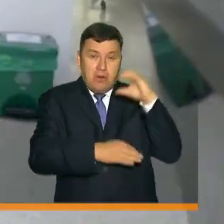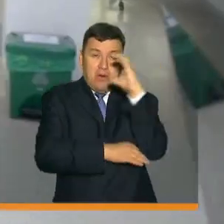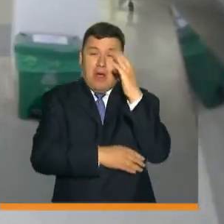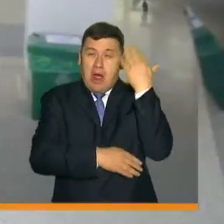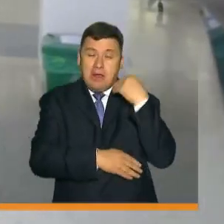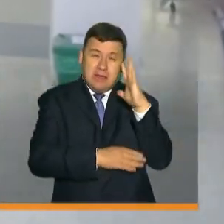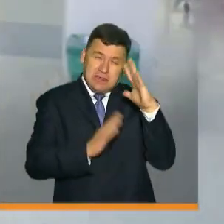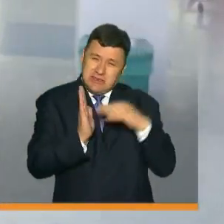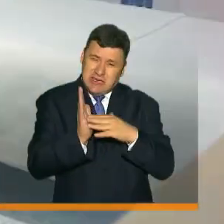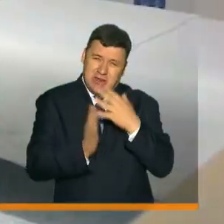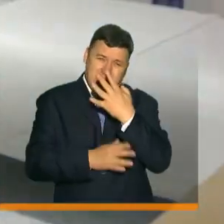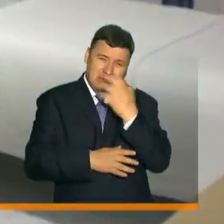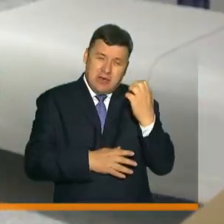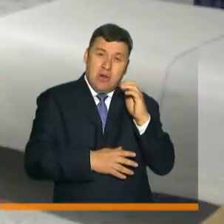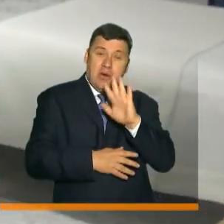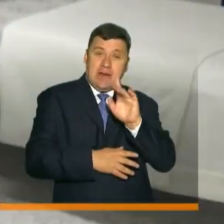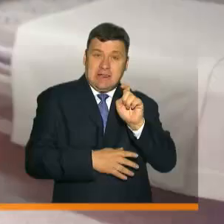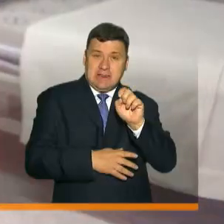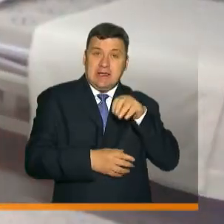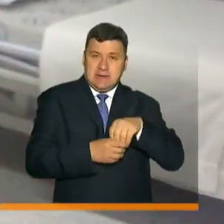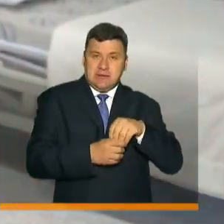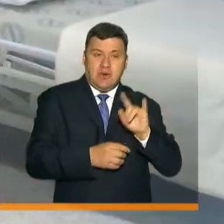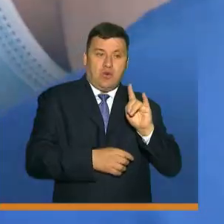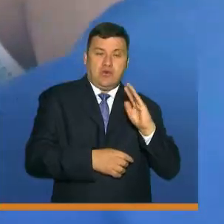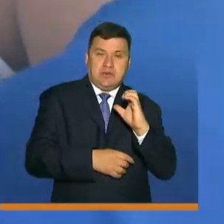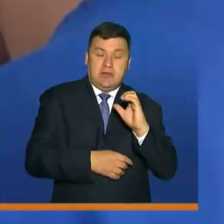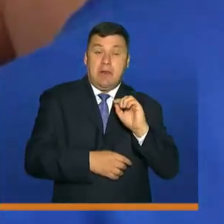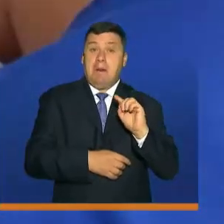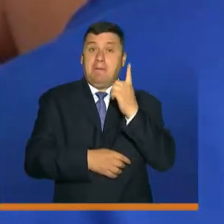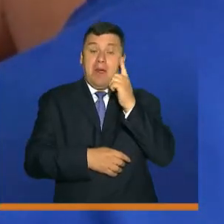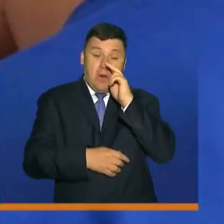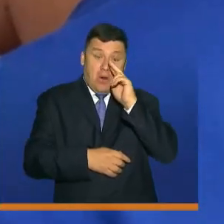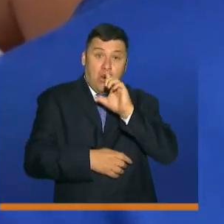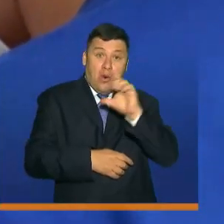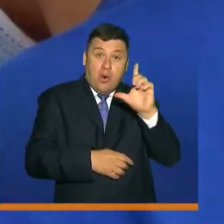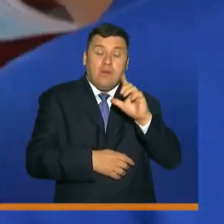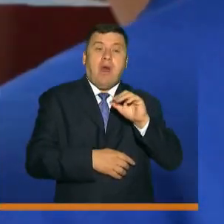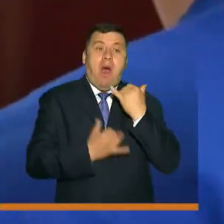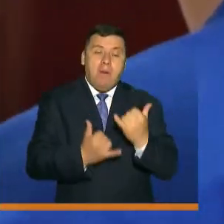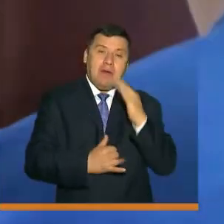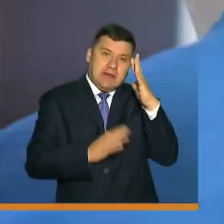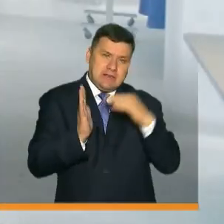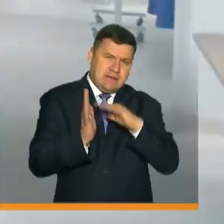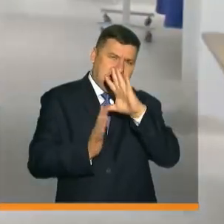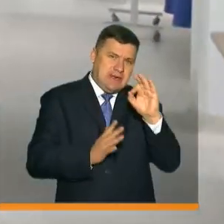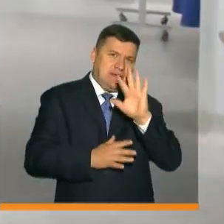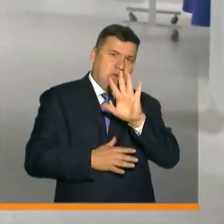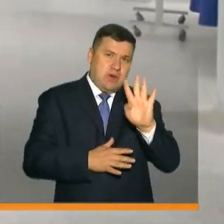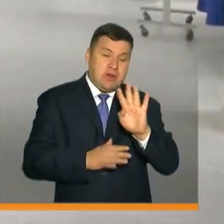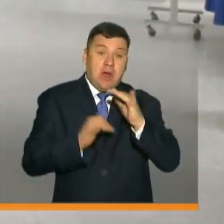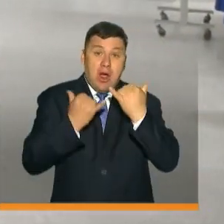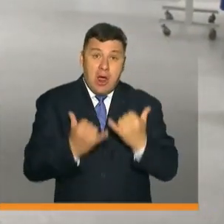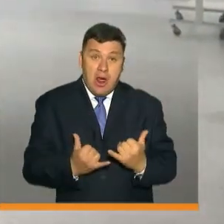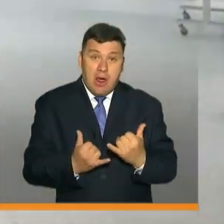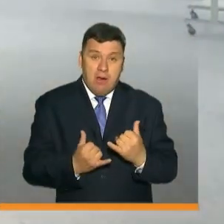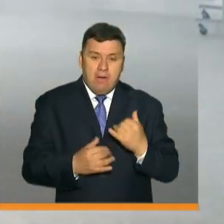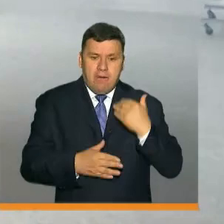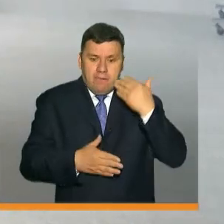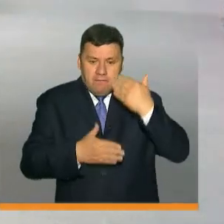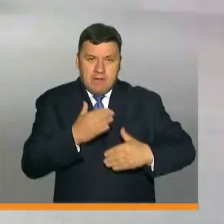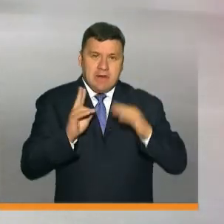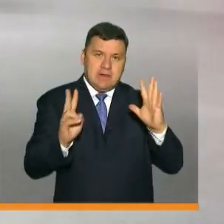teníamos 5.346 camas UCI. El 1 de junio se contaban con 5.554. El mes finalizó